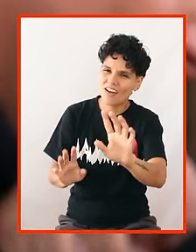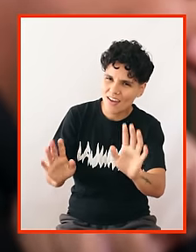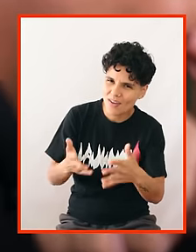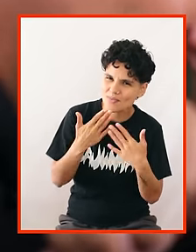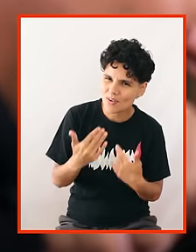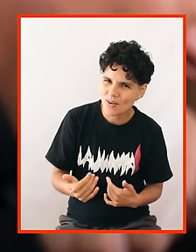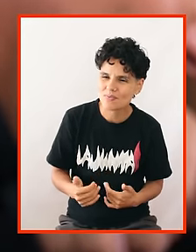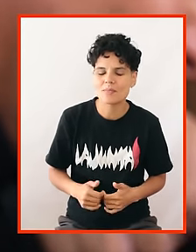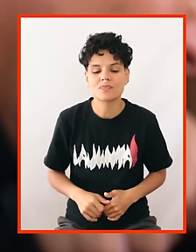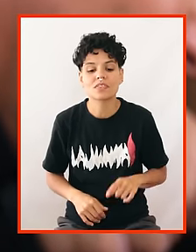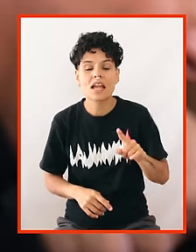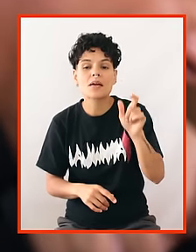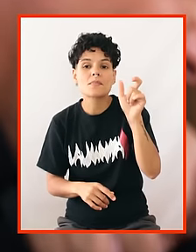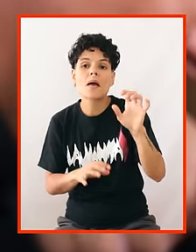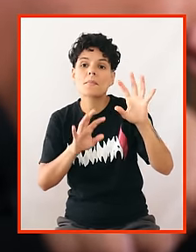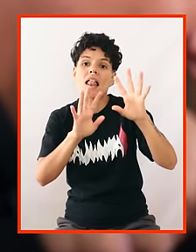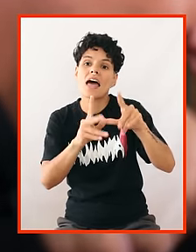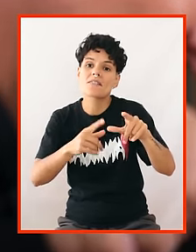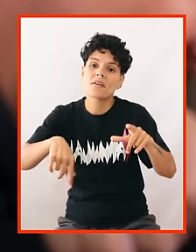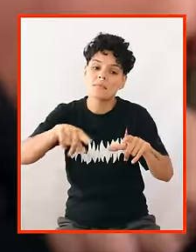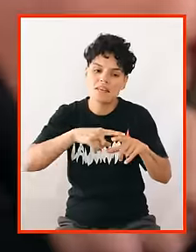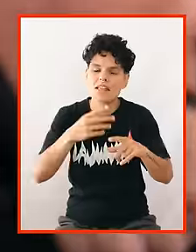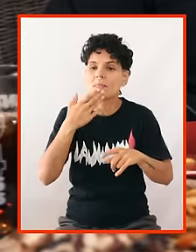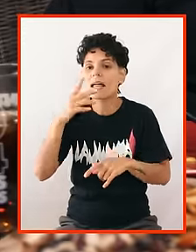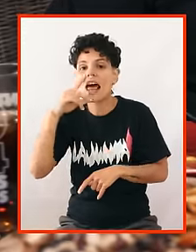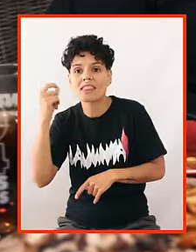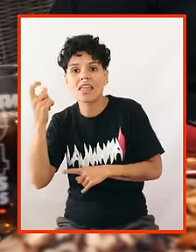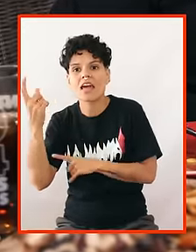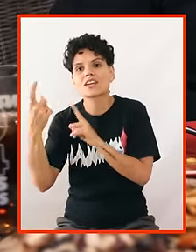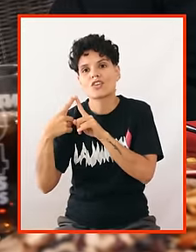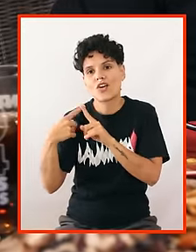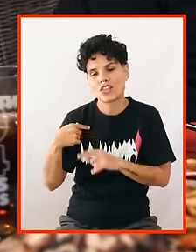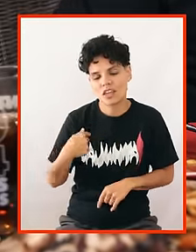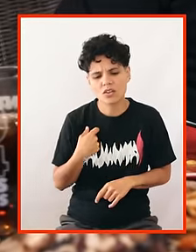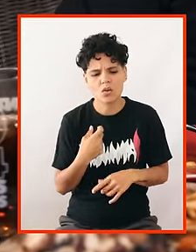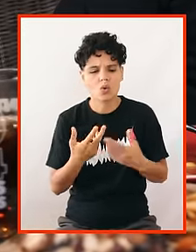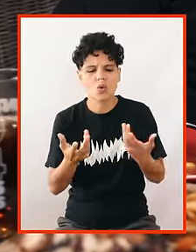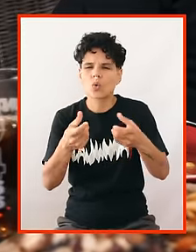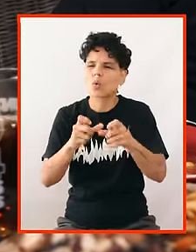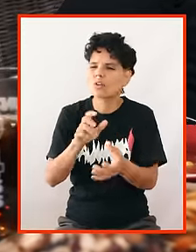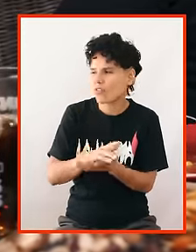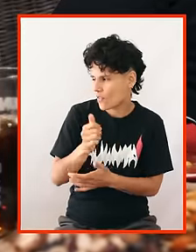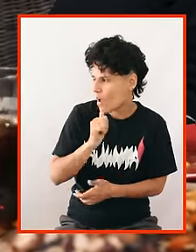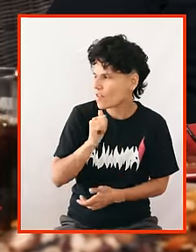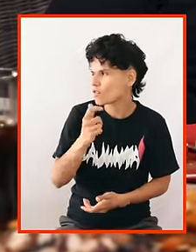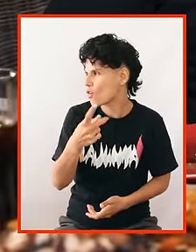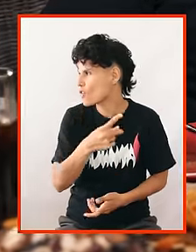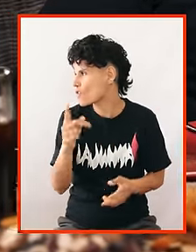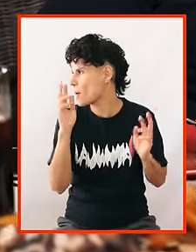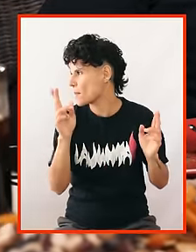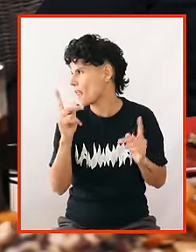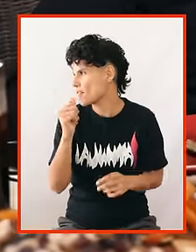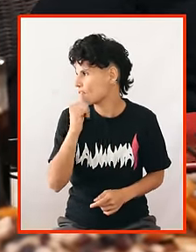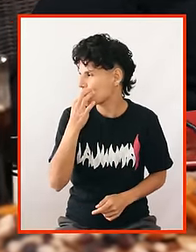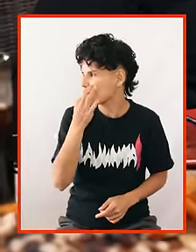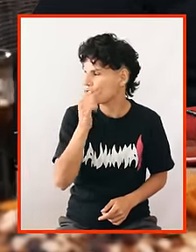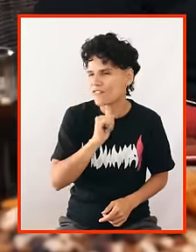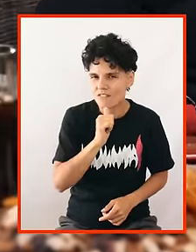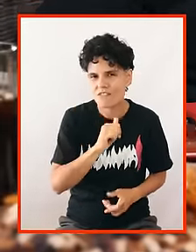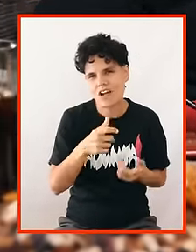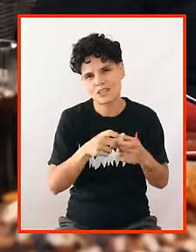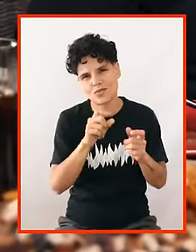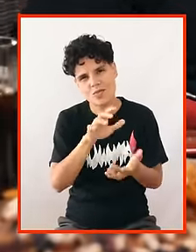era la familia y la tía que era la que... Por lo que me cuentas del huevo, se nota que es una familia con recursos. Es una familia con recursos, más que